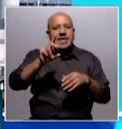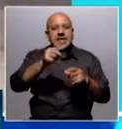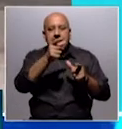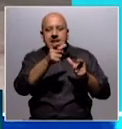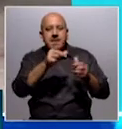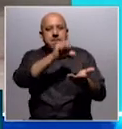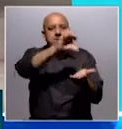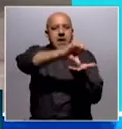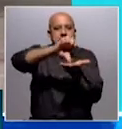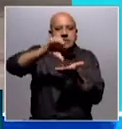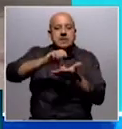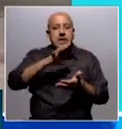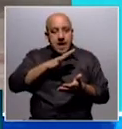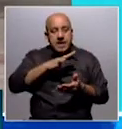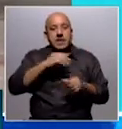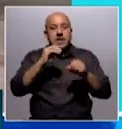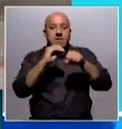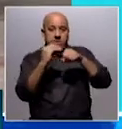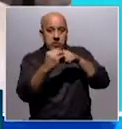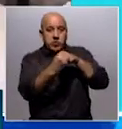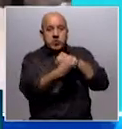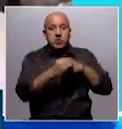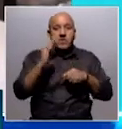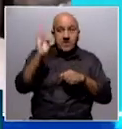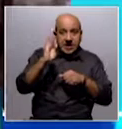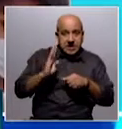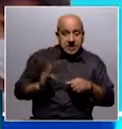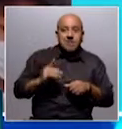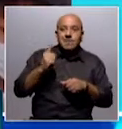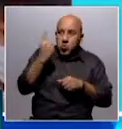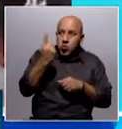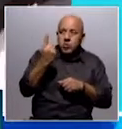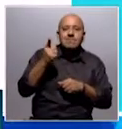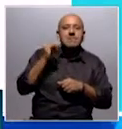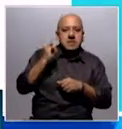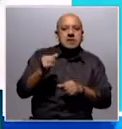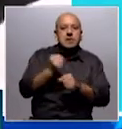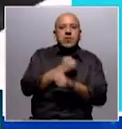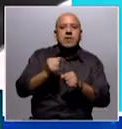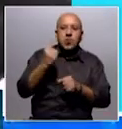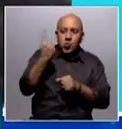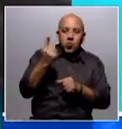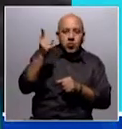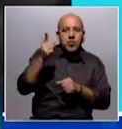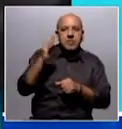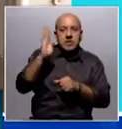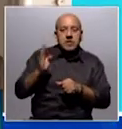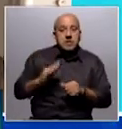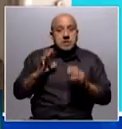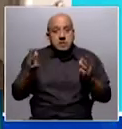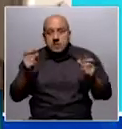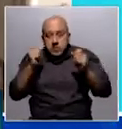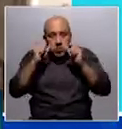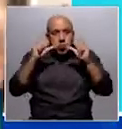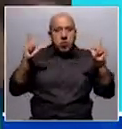positivos del virus aquí en la región brasil confirmó ayer miércoles el primer caso positivo de coronavirus crece alarma social en la